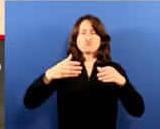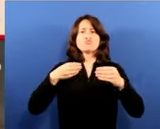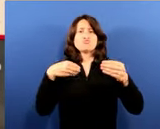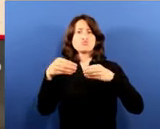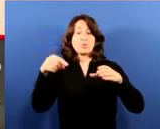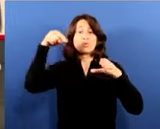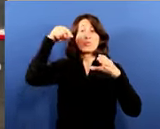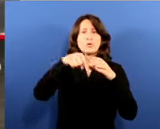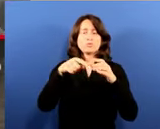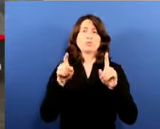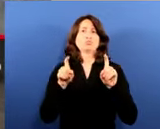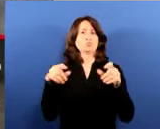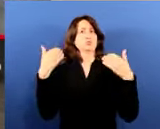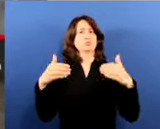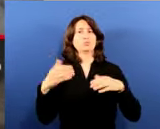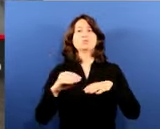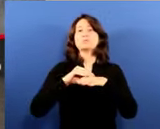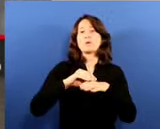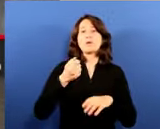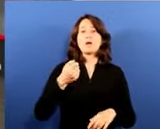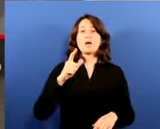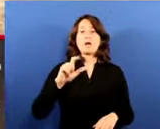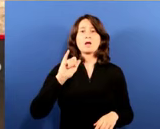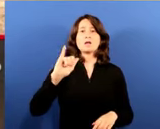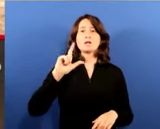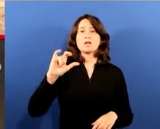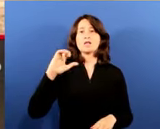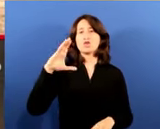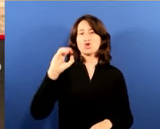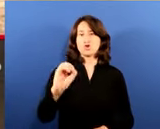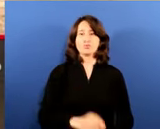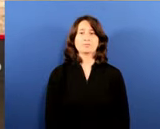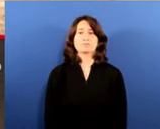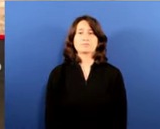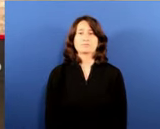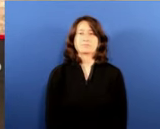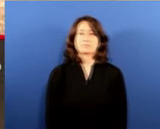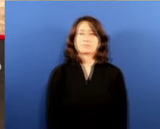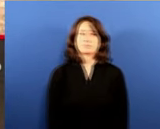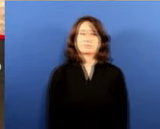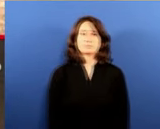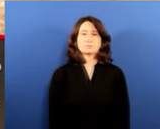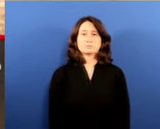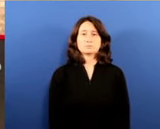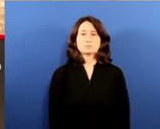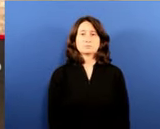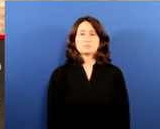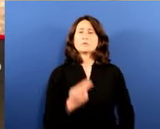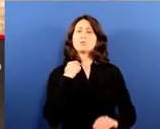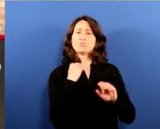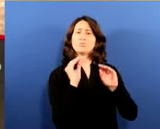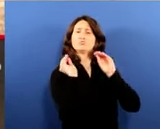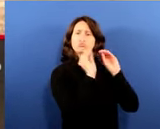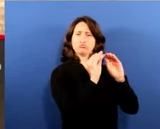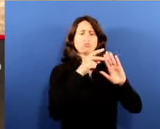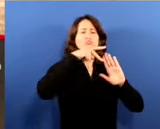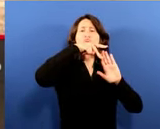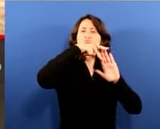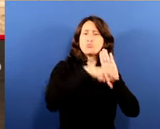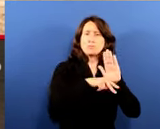coordinación de recursos en aquellos incidentes que pueden producirse en el ámbito acuático y en las playas, al objeto de aplicar las medidas